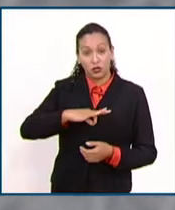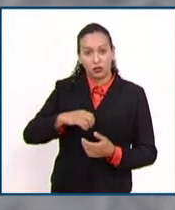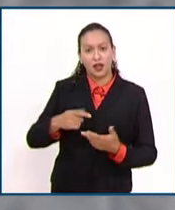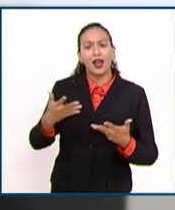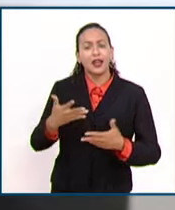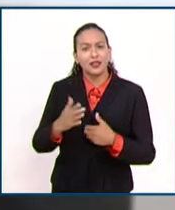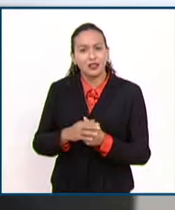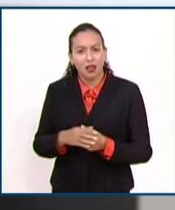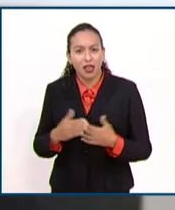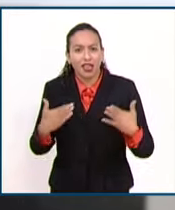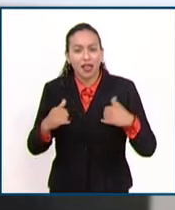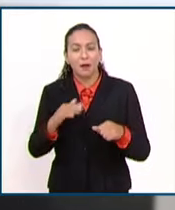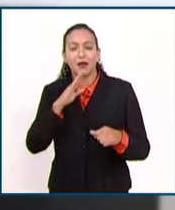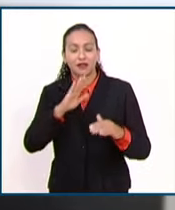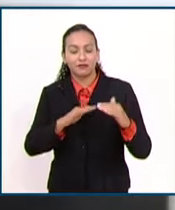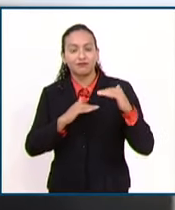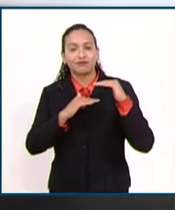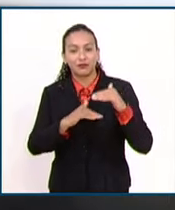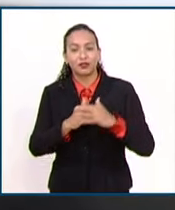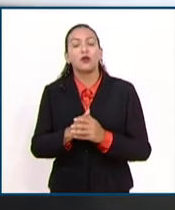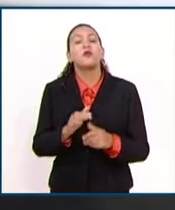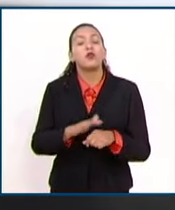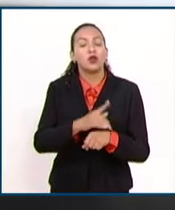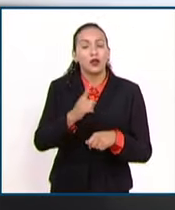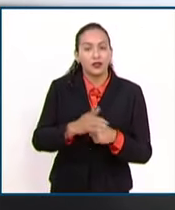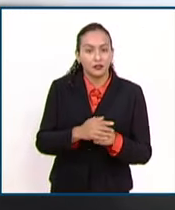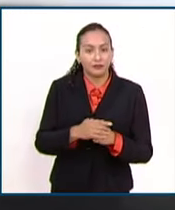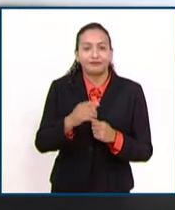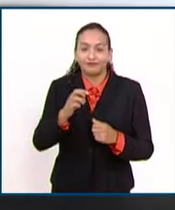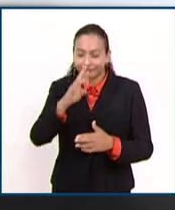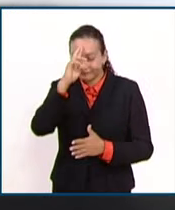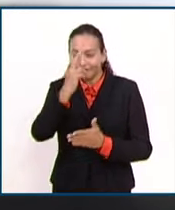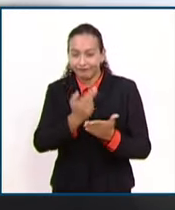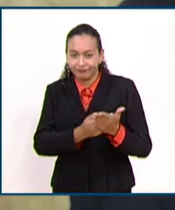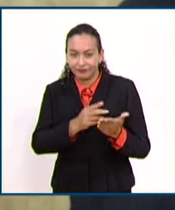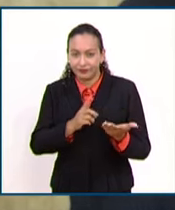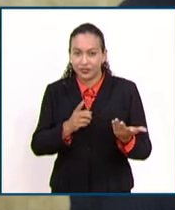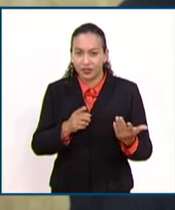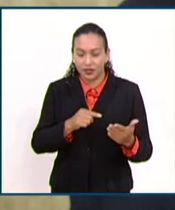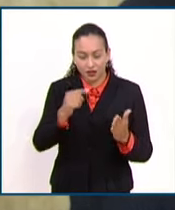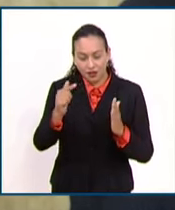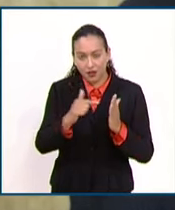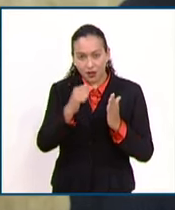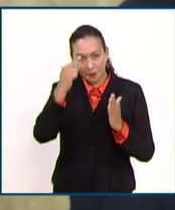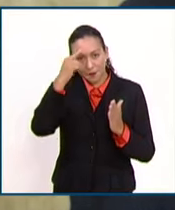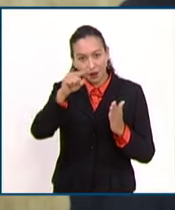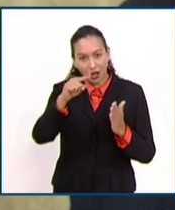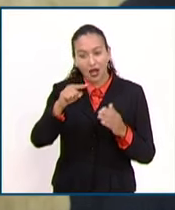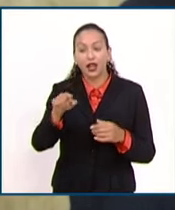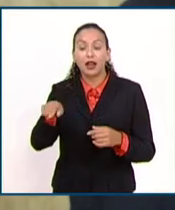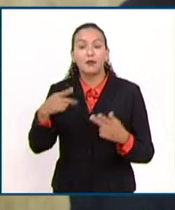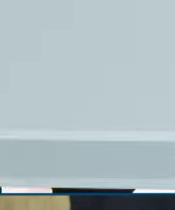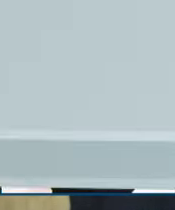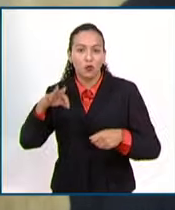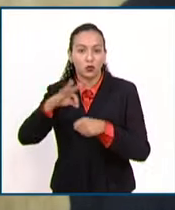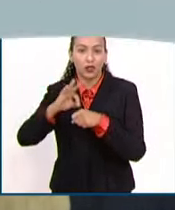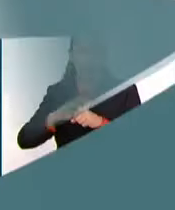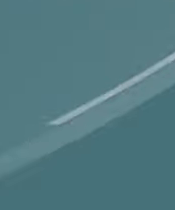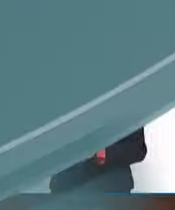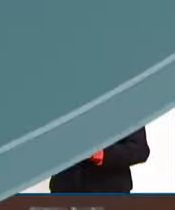una interpretación restrictiva de dichos requisitos, lo que violó el derecho de afectado a ser votado.